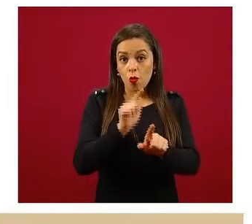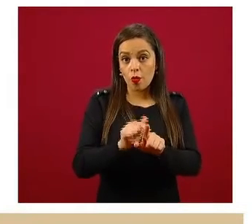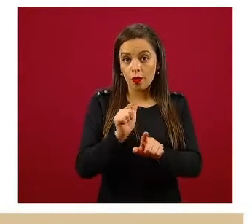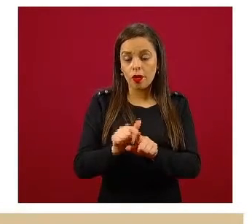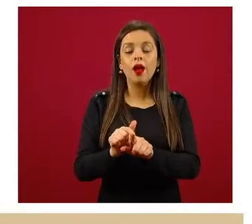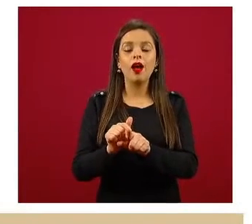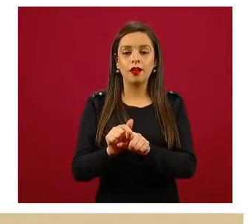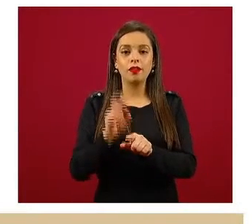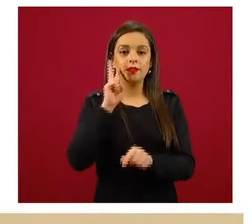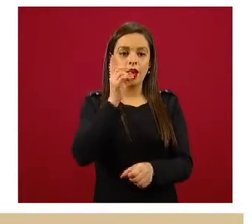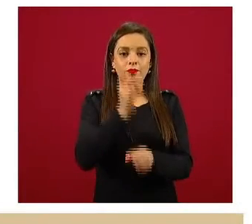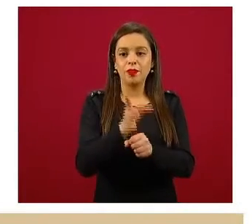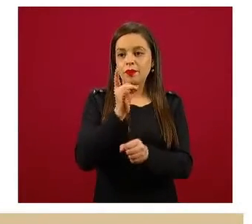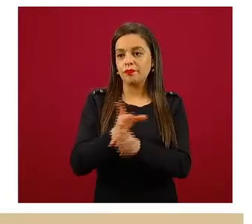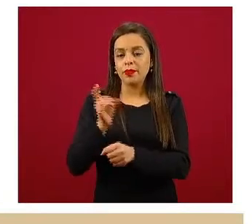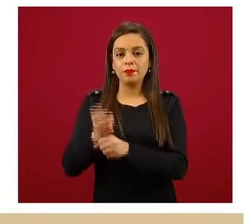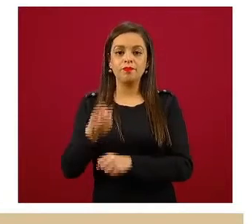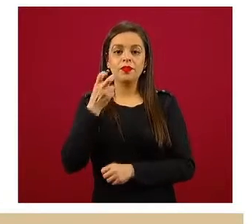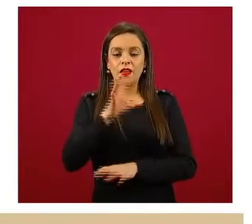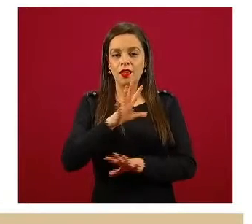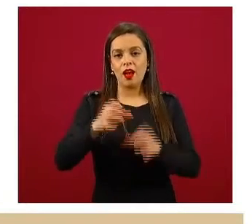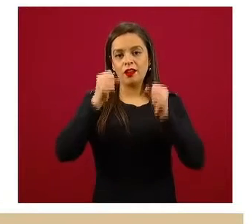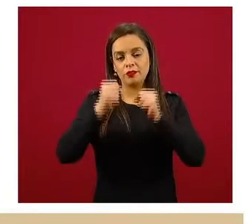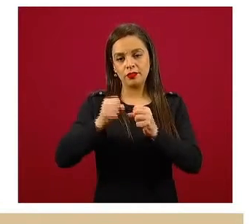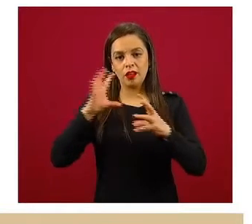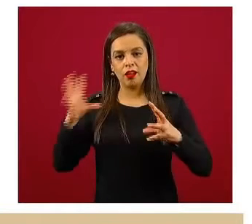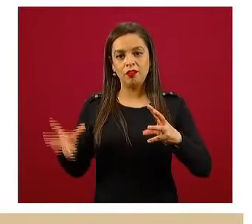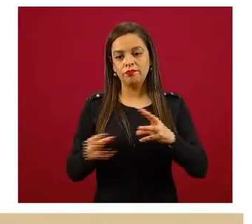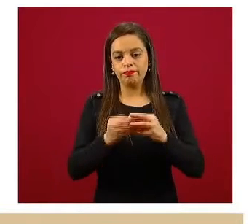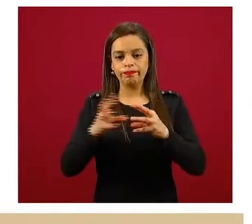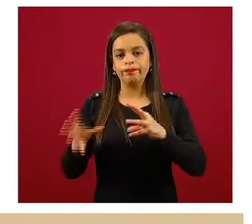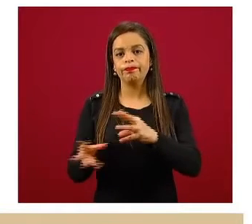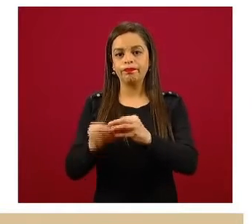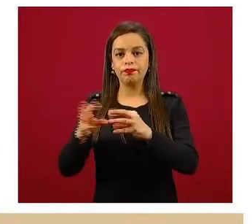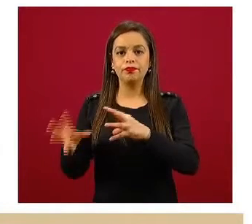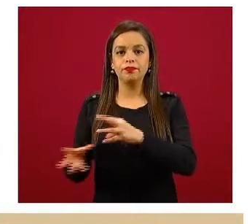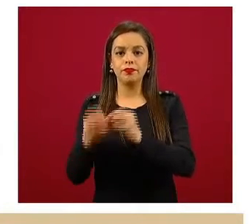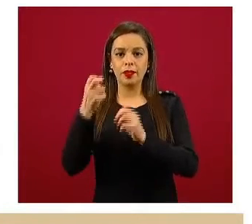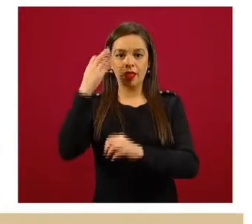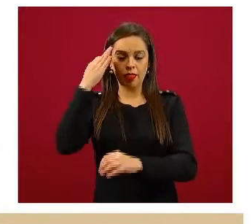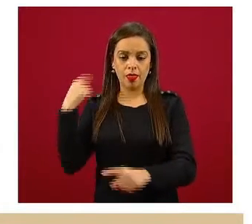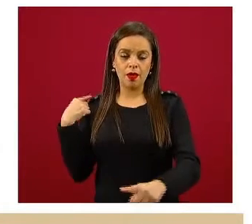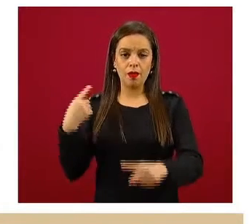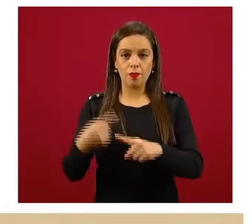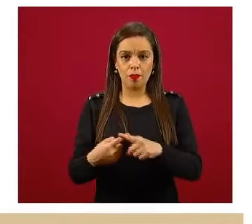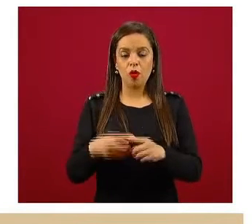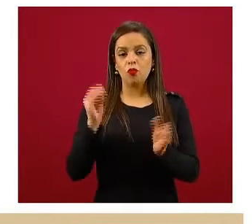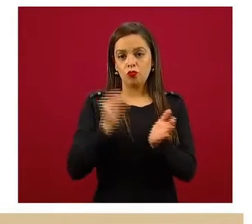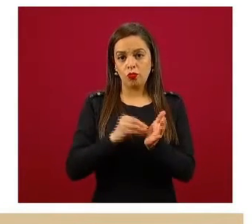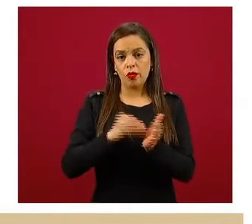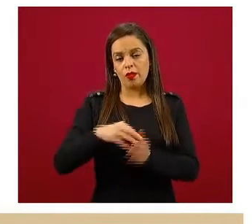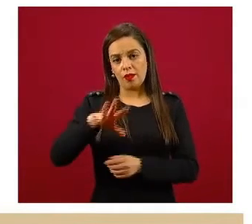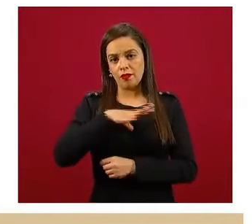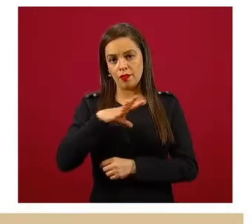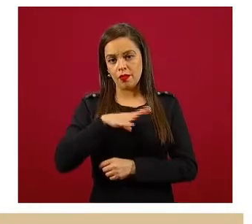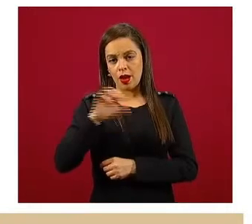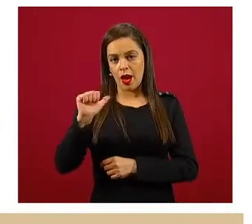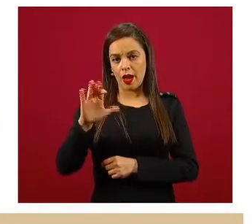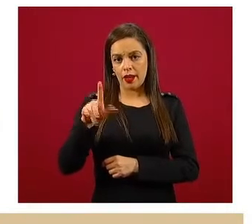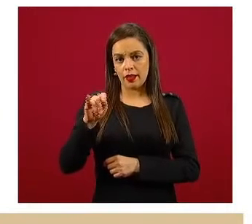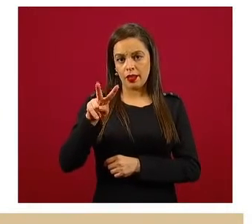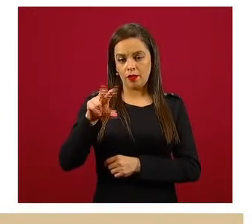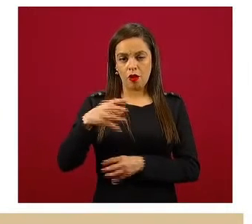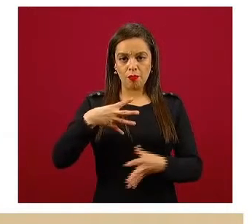estado confirmando y acumulando estos casos en esa temporalidad, lo que habla que tienen transmisiones activas. En la